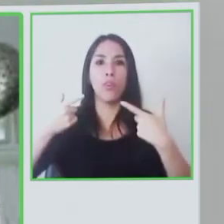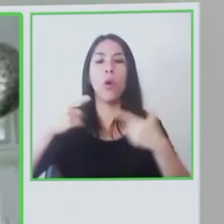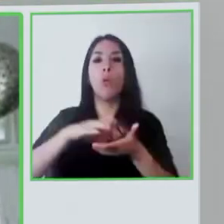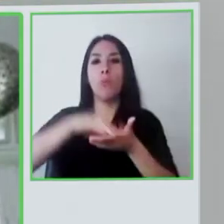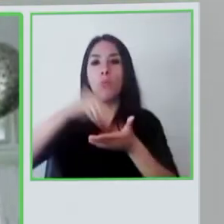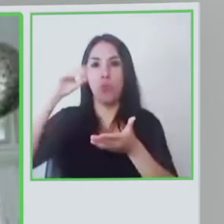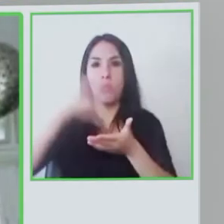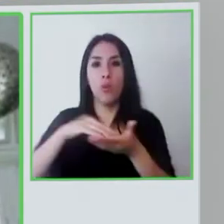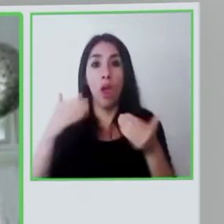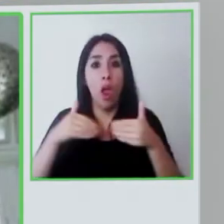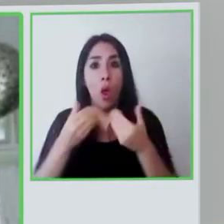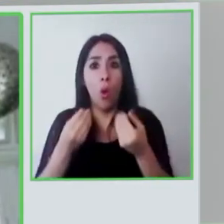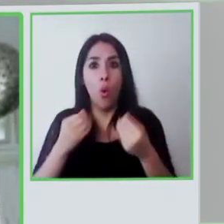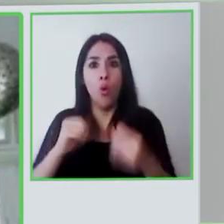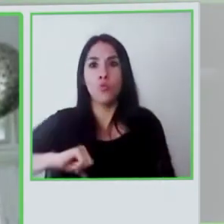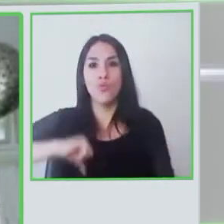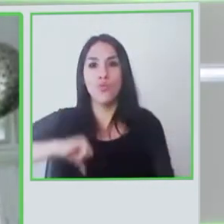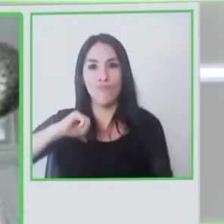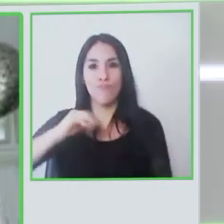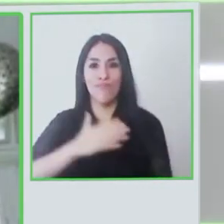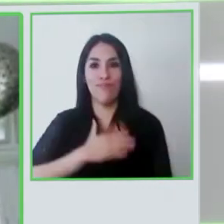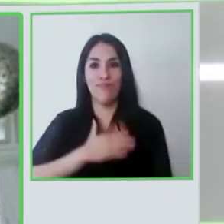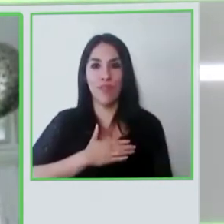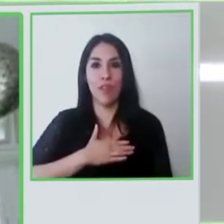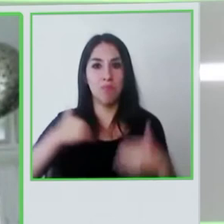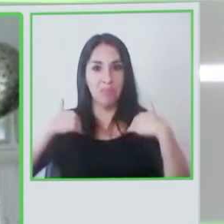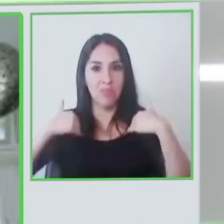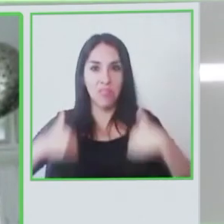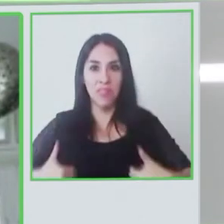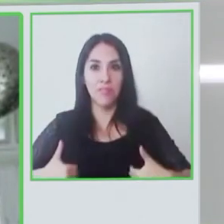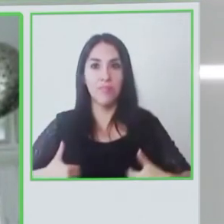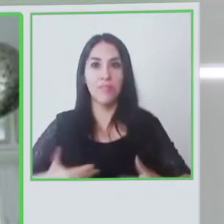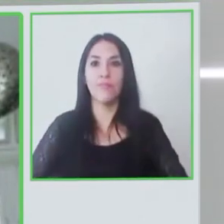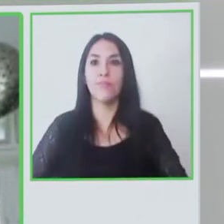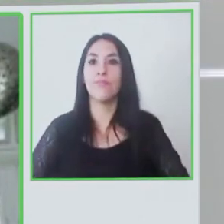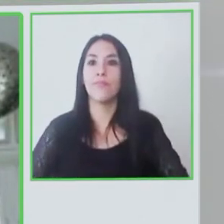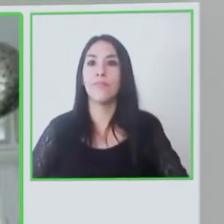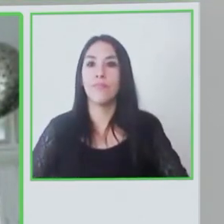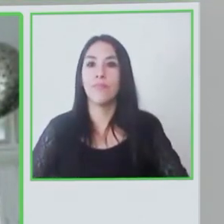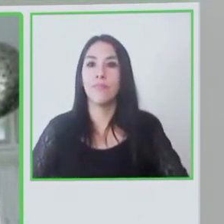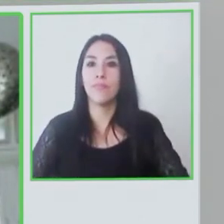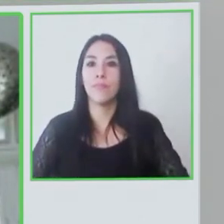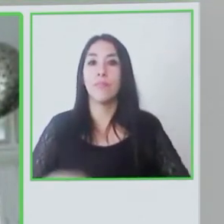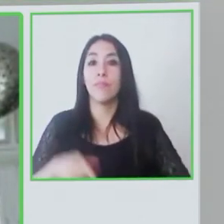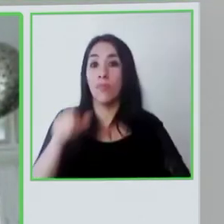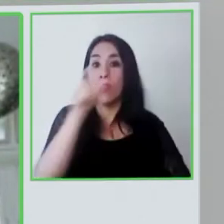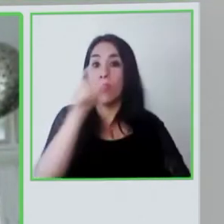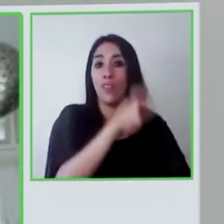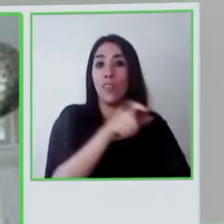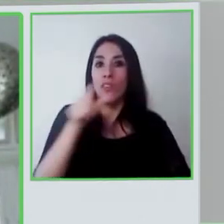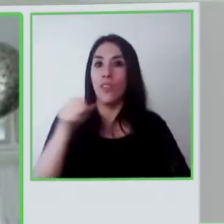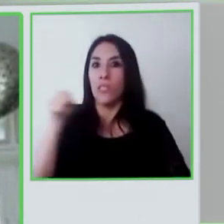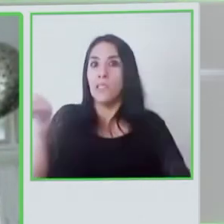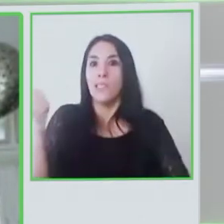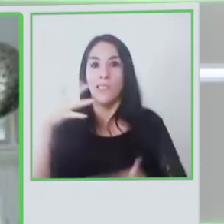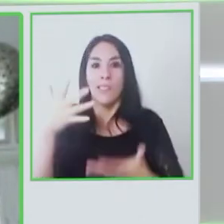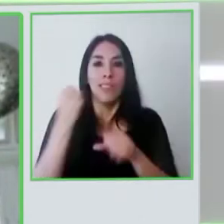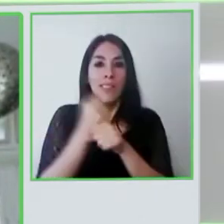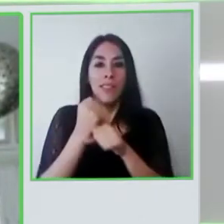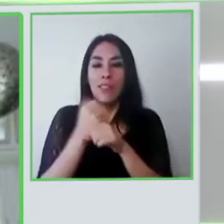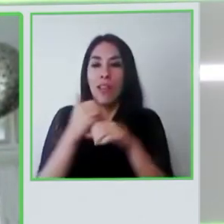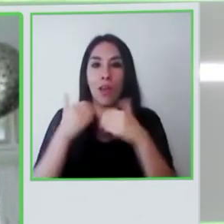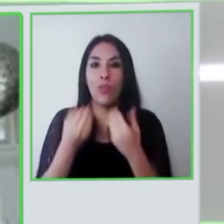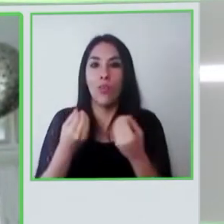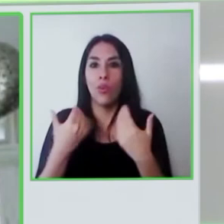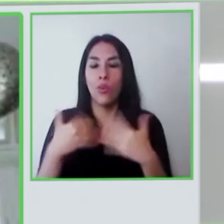entonces estamos hablando acá de cómo los empleados pueden hacer estos ajustes y